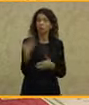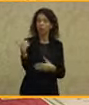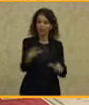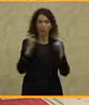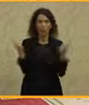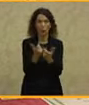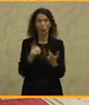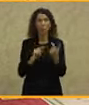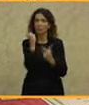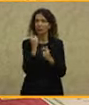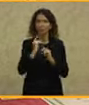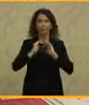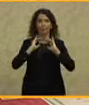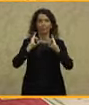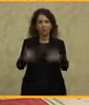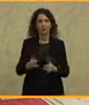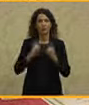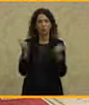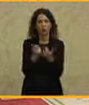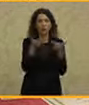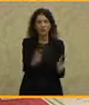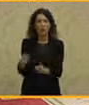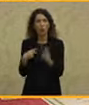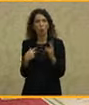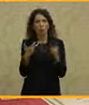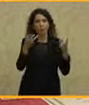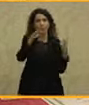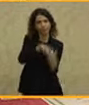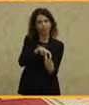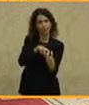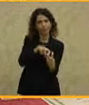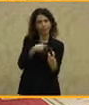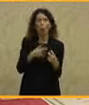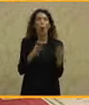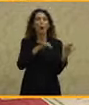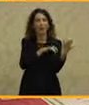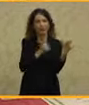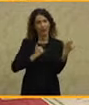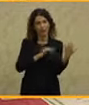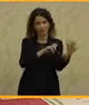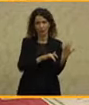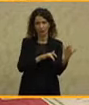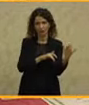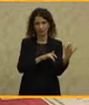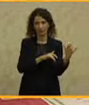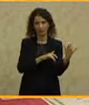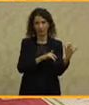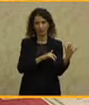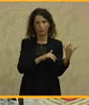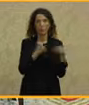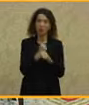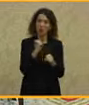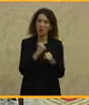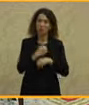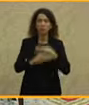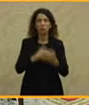reunión. Yo llegué el primero. Sí, había dos sillas. Sí. Y yo me traje el ordenador. Así que... Me puse a